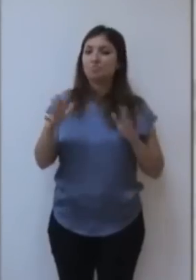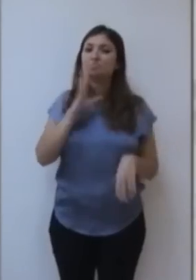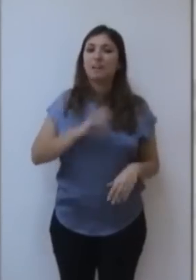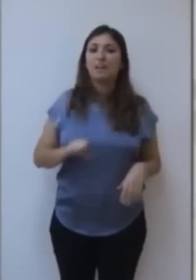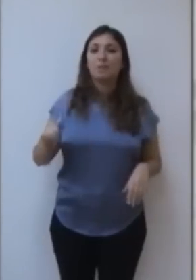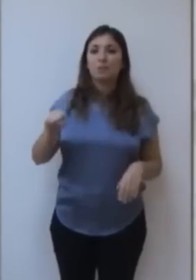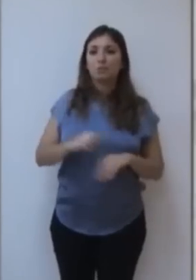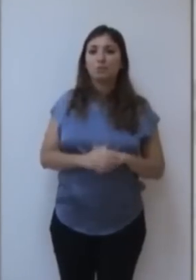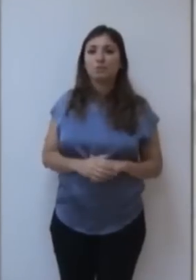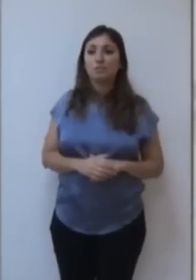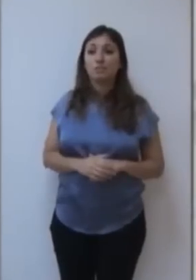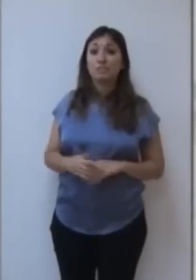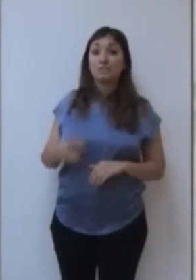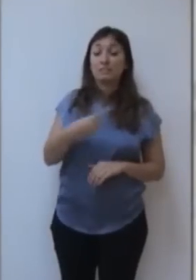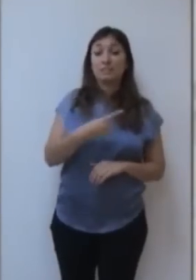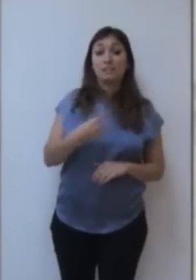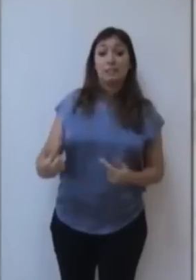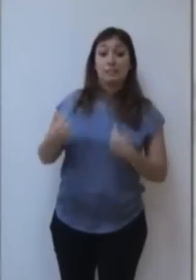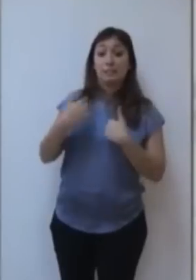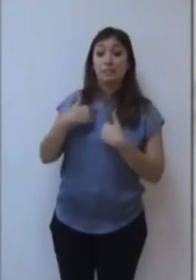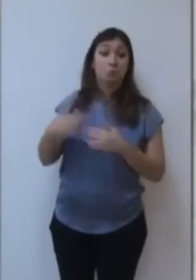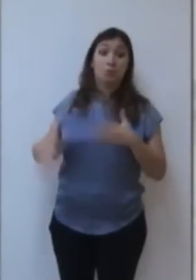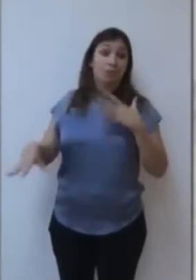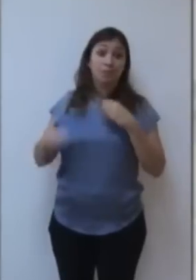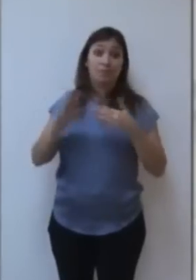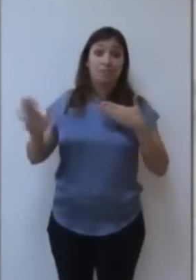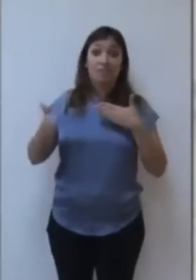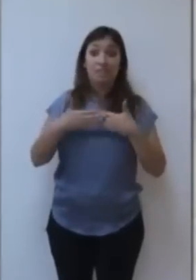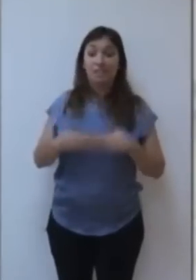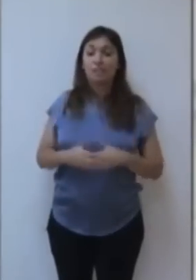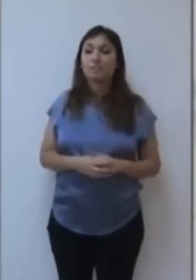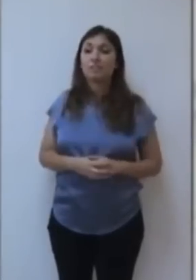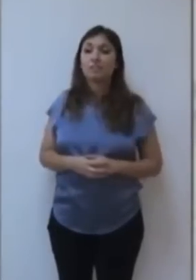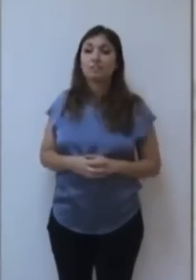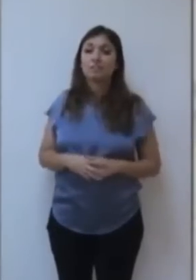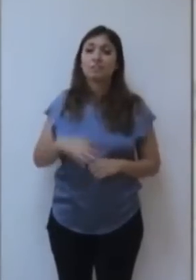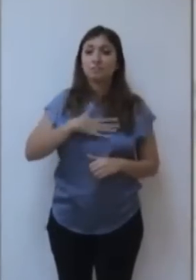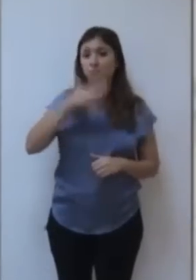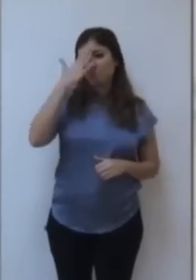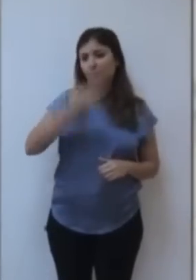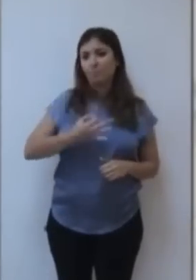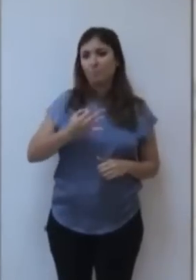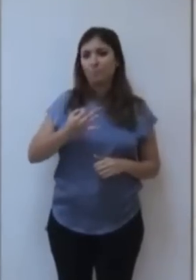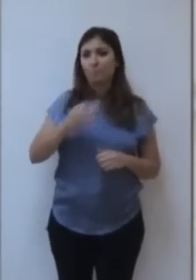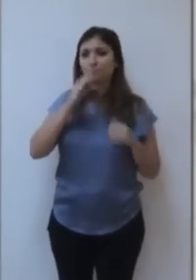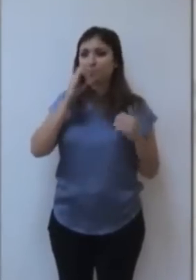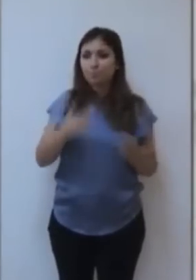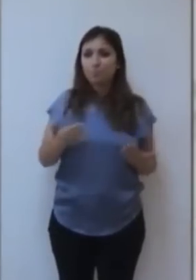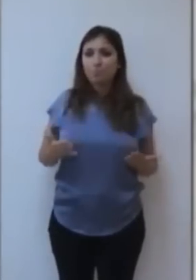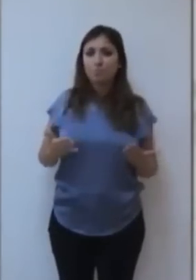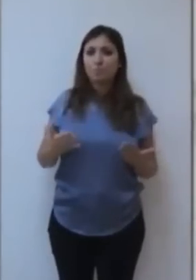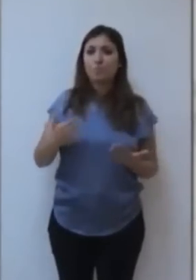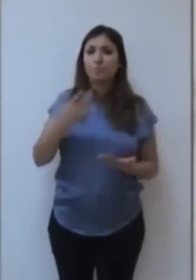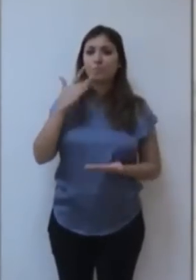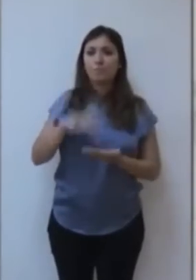estamos. Pues, y nosotros, bueno, por terminar, ¿no?, con la rueda, yo creo que la apuesta que tenemos ahora es, después de